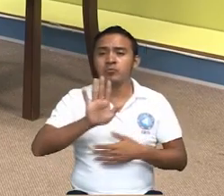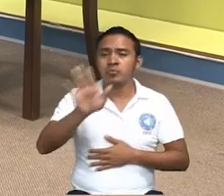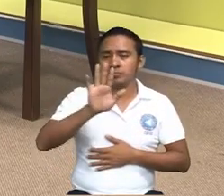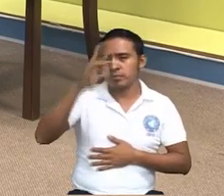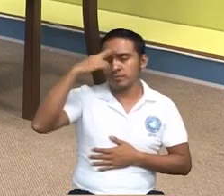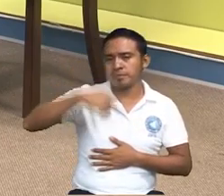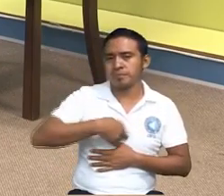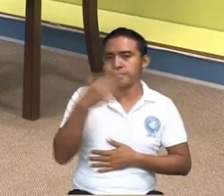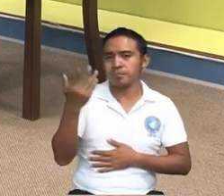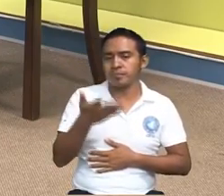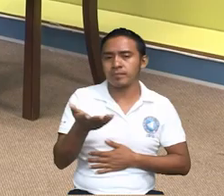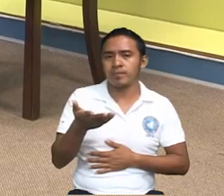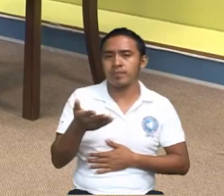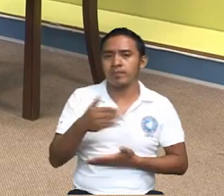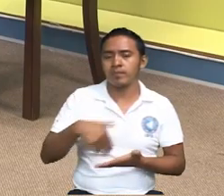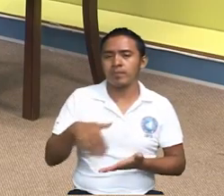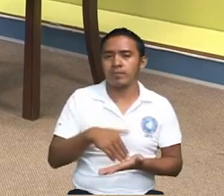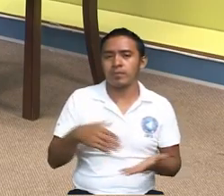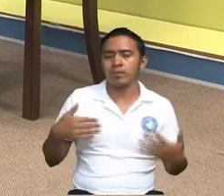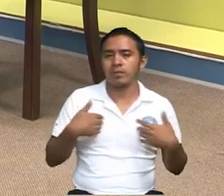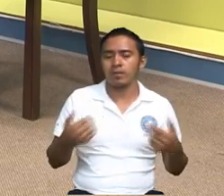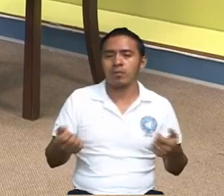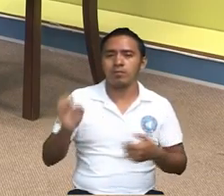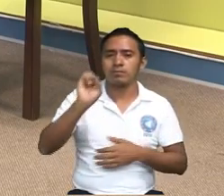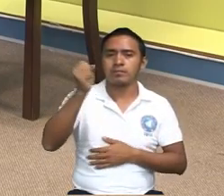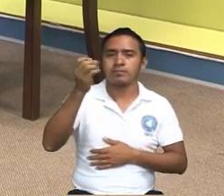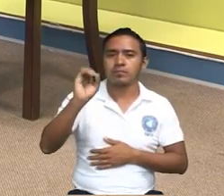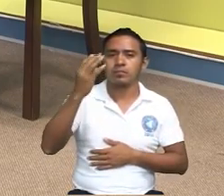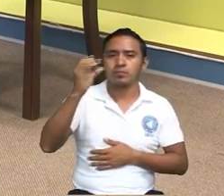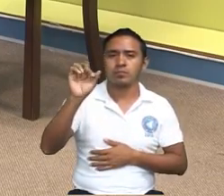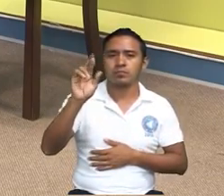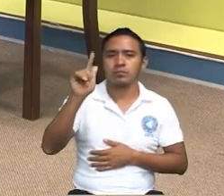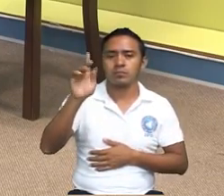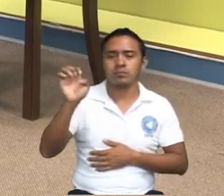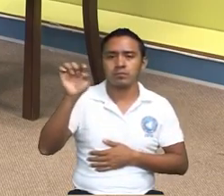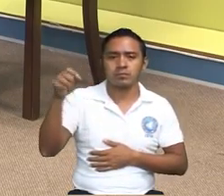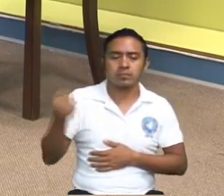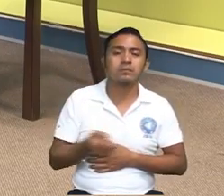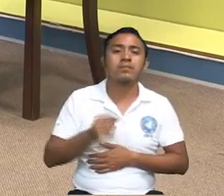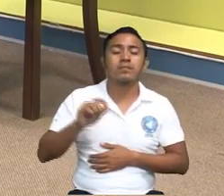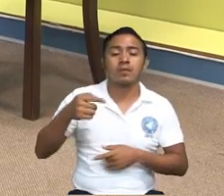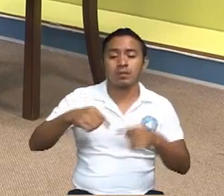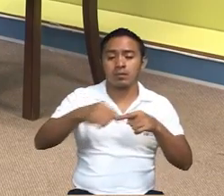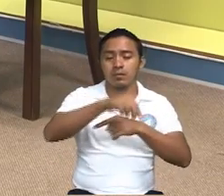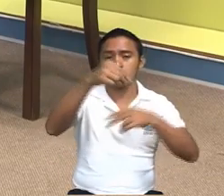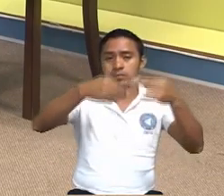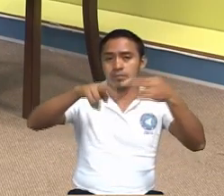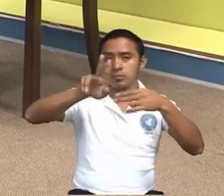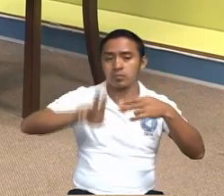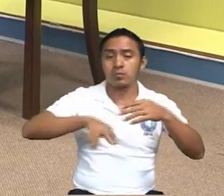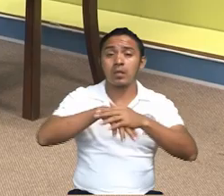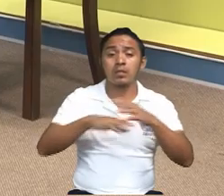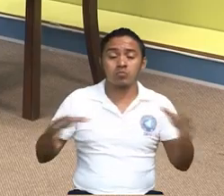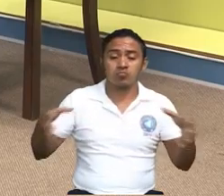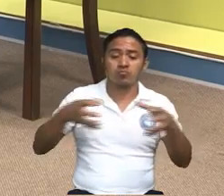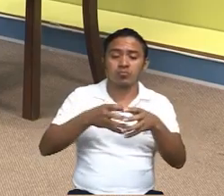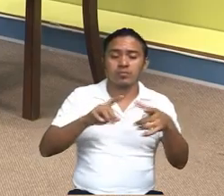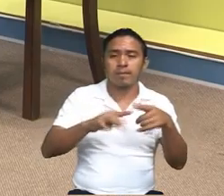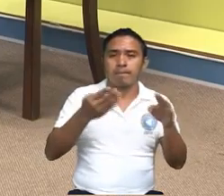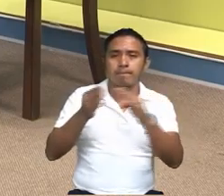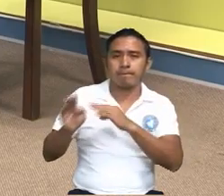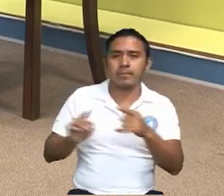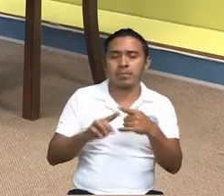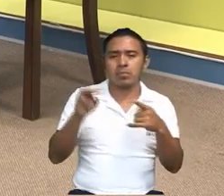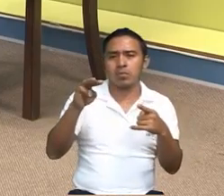pues, que está aquí en el Centro de Salud Sócrates Flores, que es del distrito número 2, donde abarca barrios como Monseñor